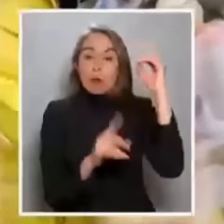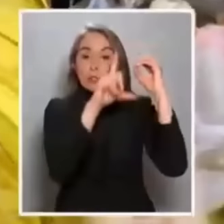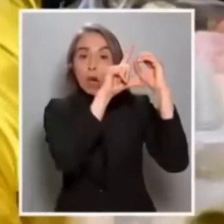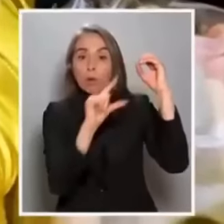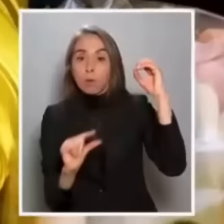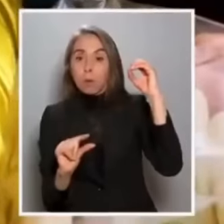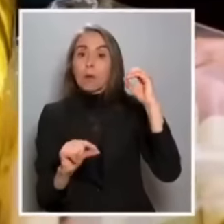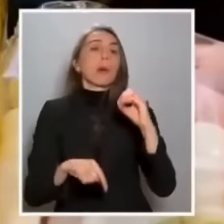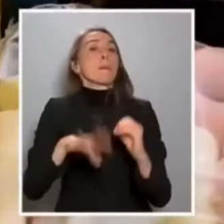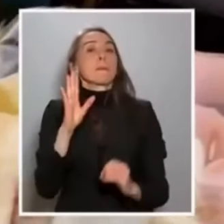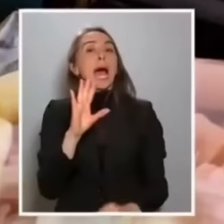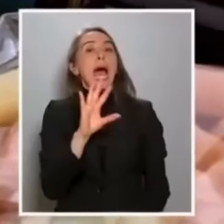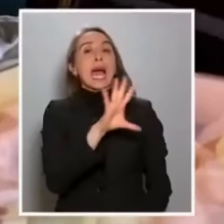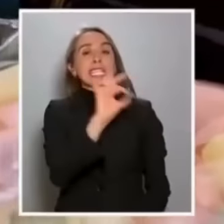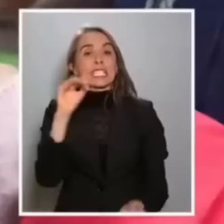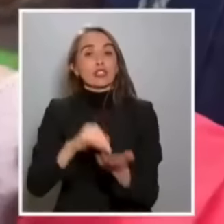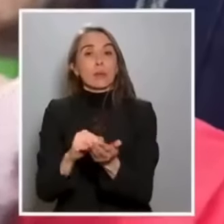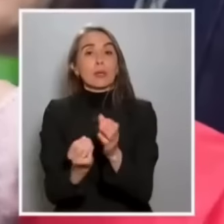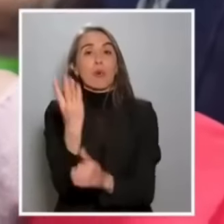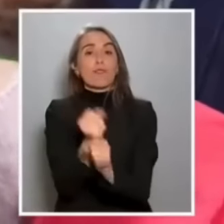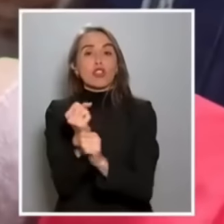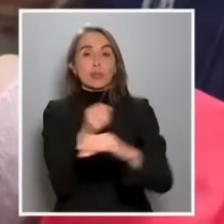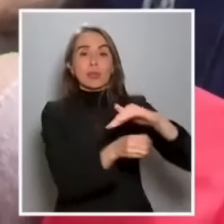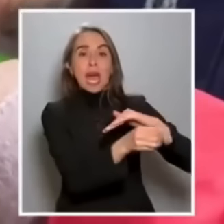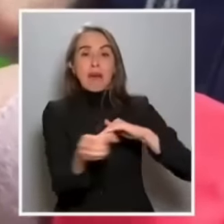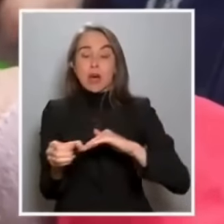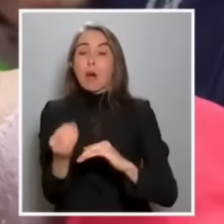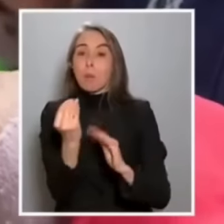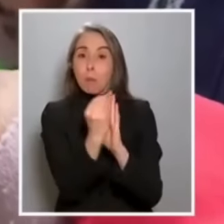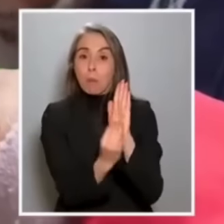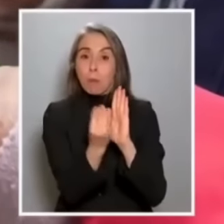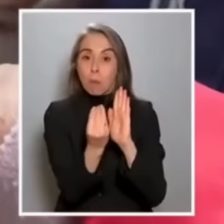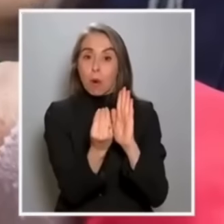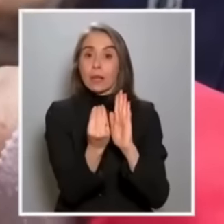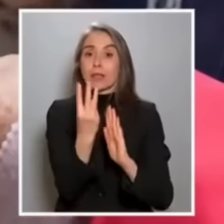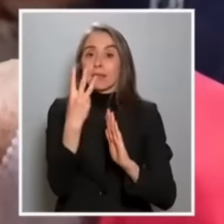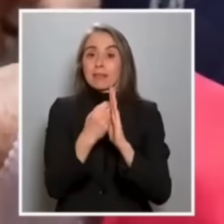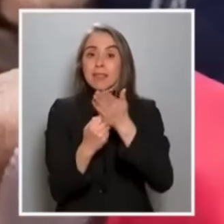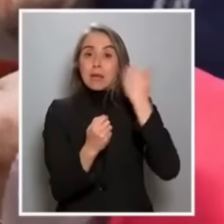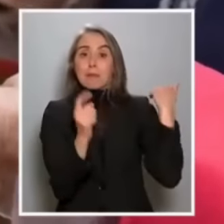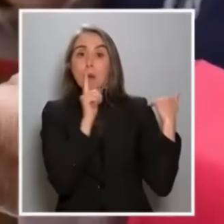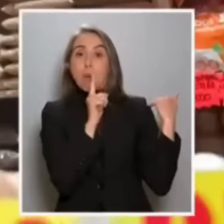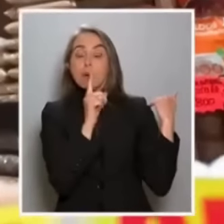Hemos creado más de 500,000 de nuevos empleos. Tuvimos buenas cifras en el último trimestre móvil.